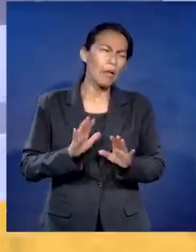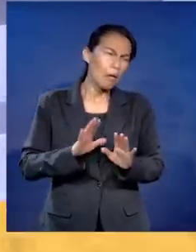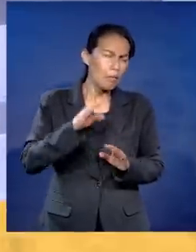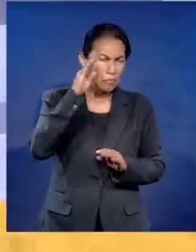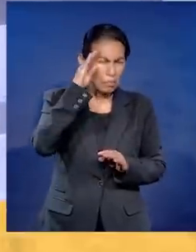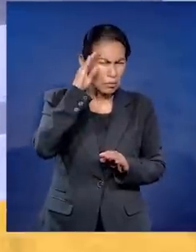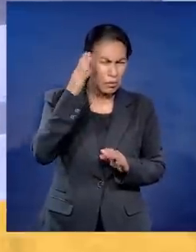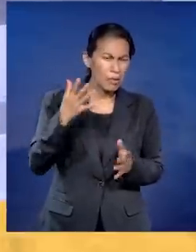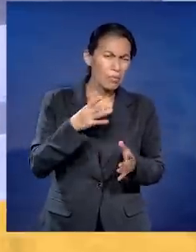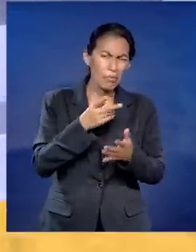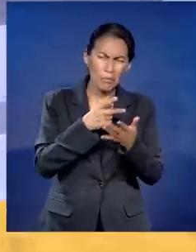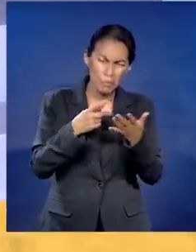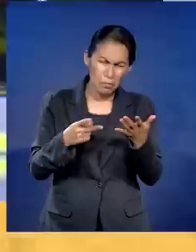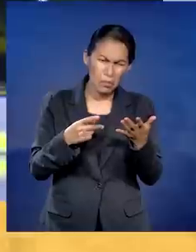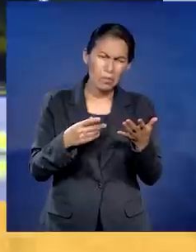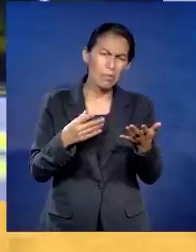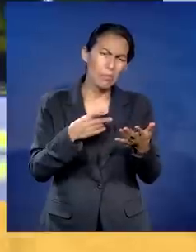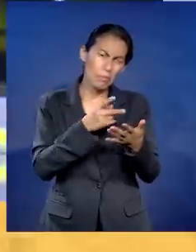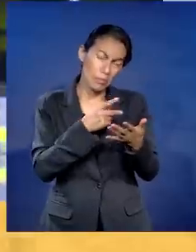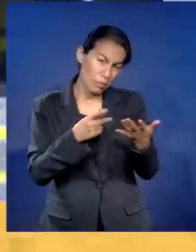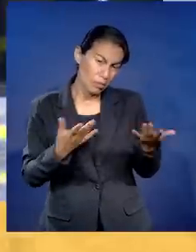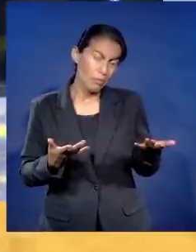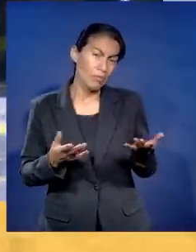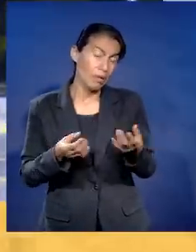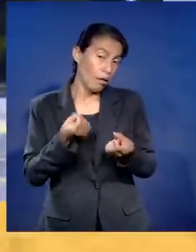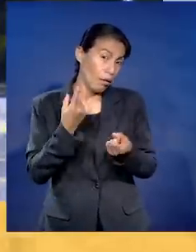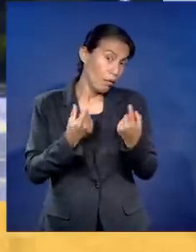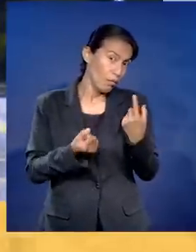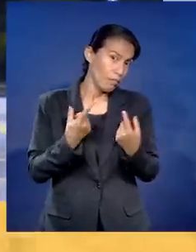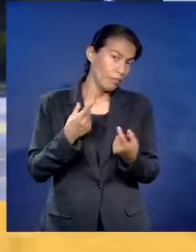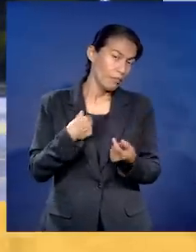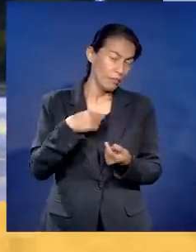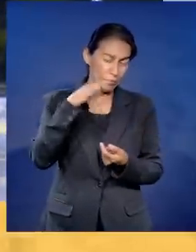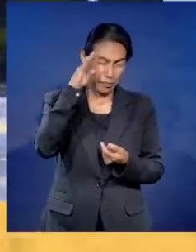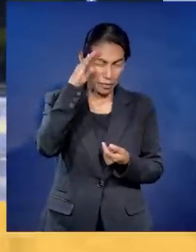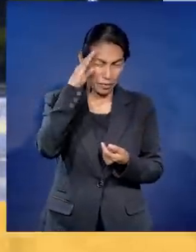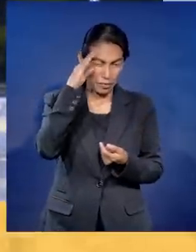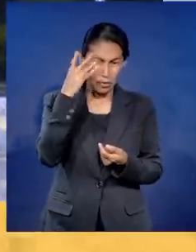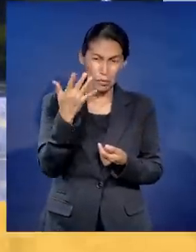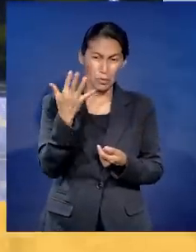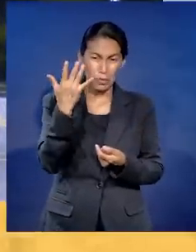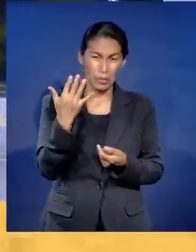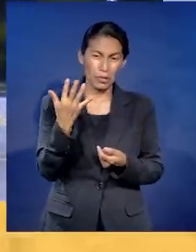venía por algún asunto de programación, de un evento. Entra un caballero alto.